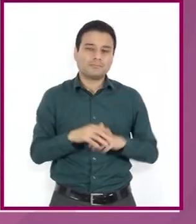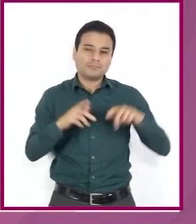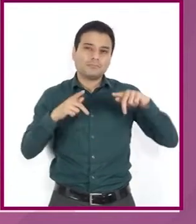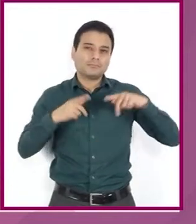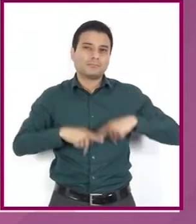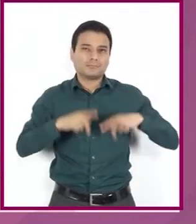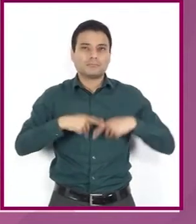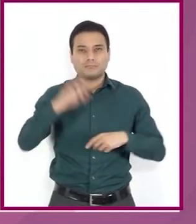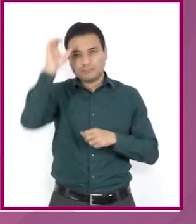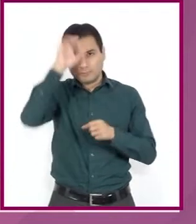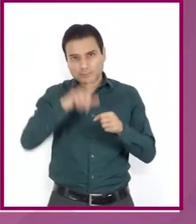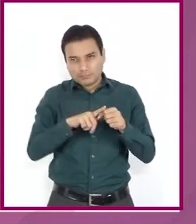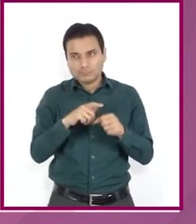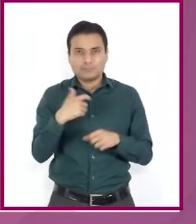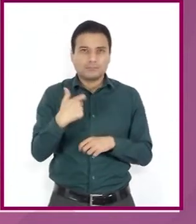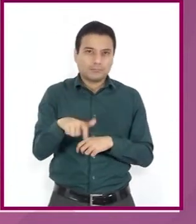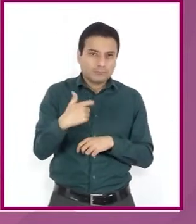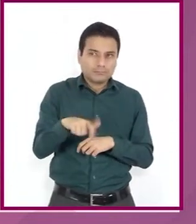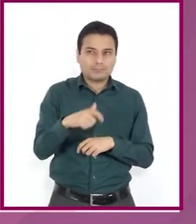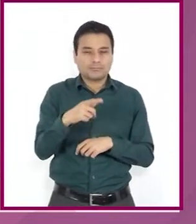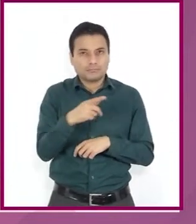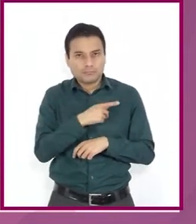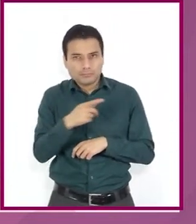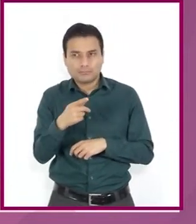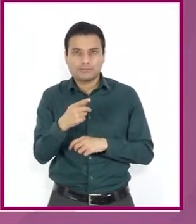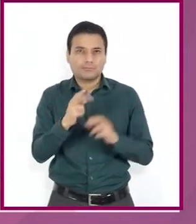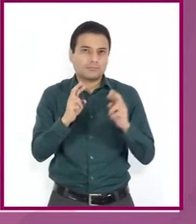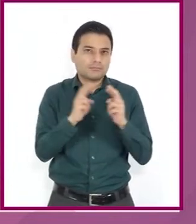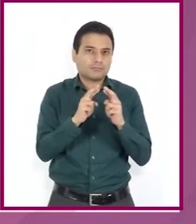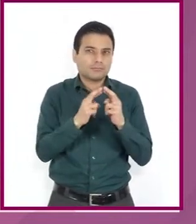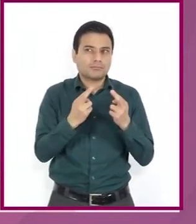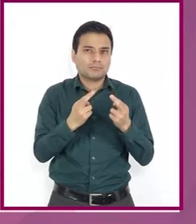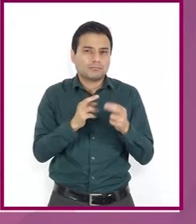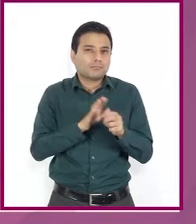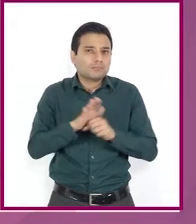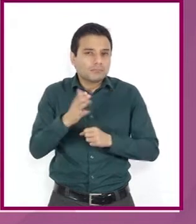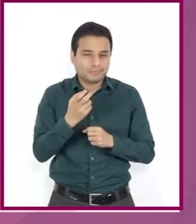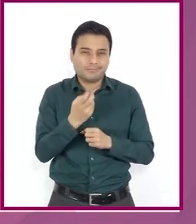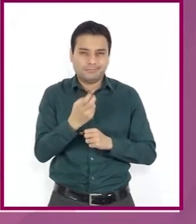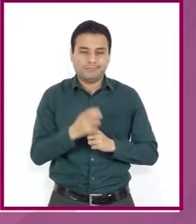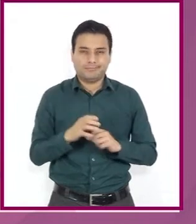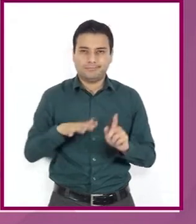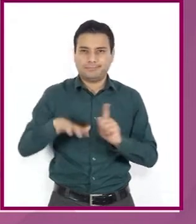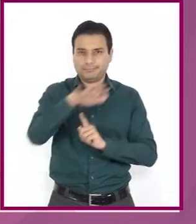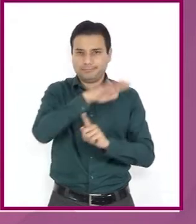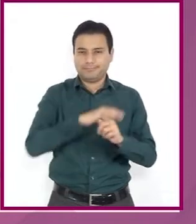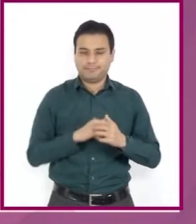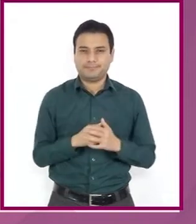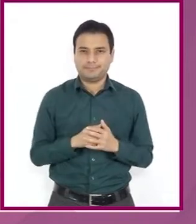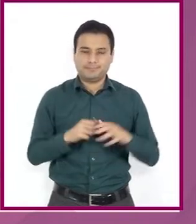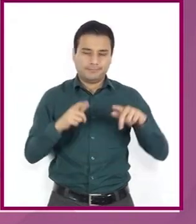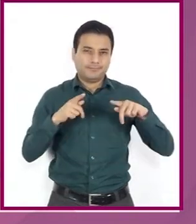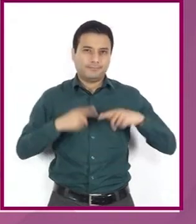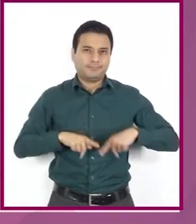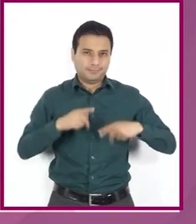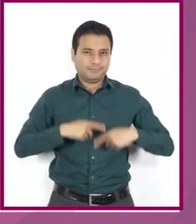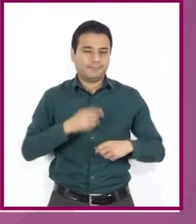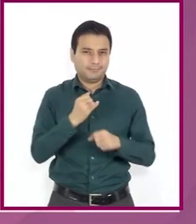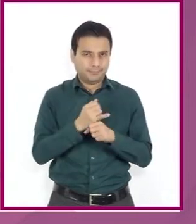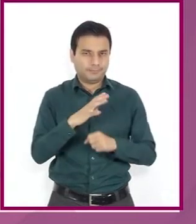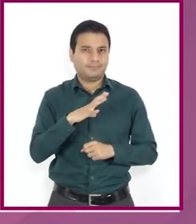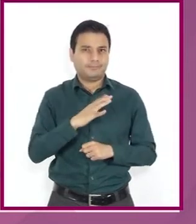cultural, económico, religioso y clase social a la que pertenecen los personajes de la